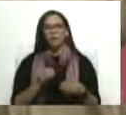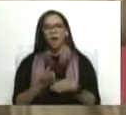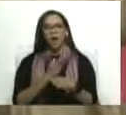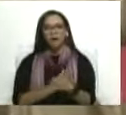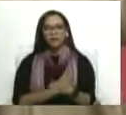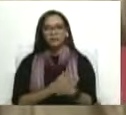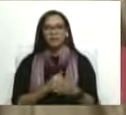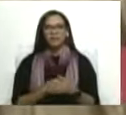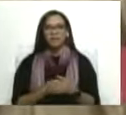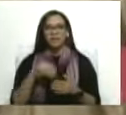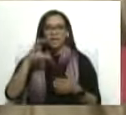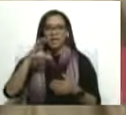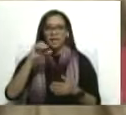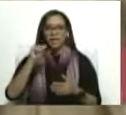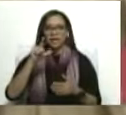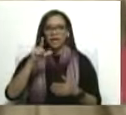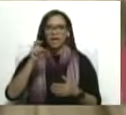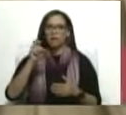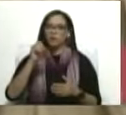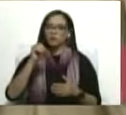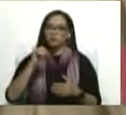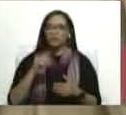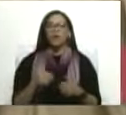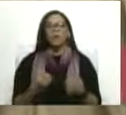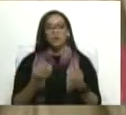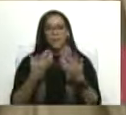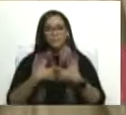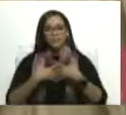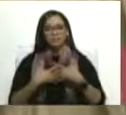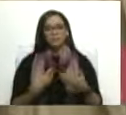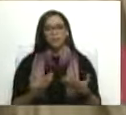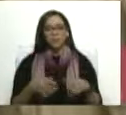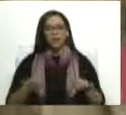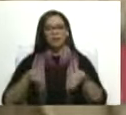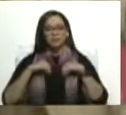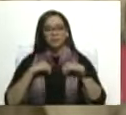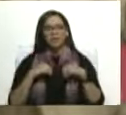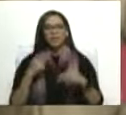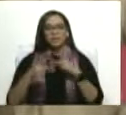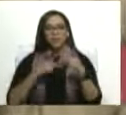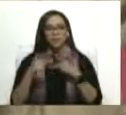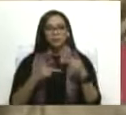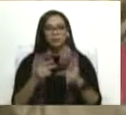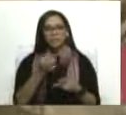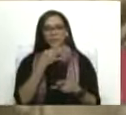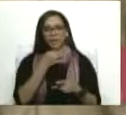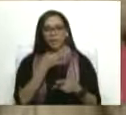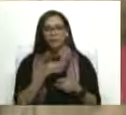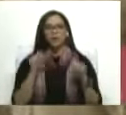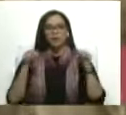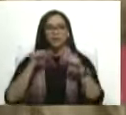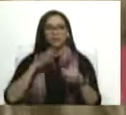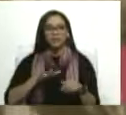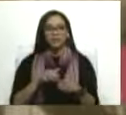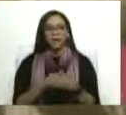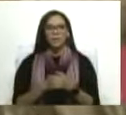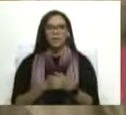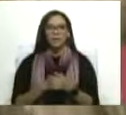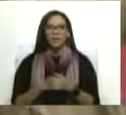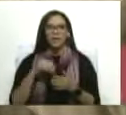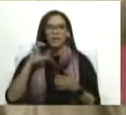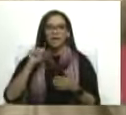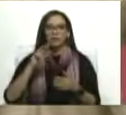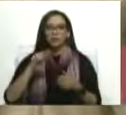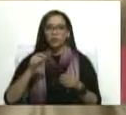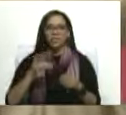en Canox, una fábrica, ustedes saben, una empresa muy reconocida de producción de medicamentos. Ahorita estamos en Cartones de Venezuela, el